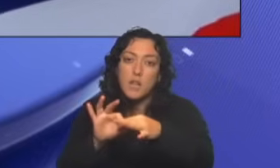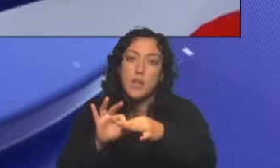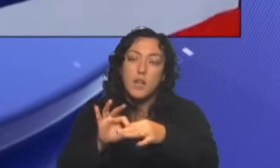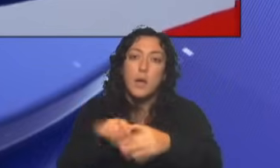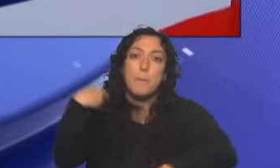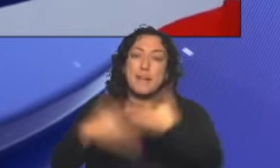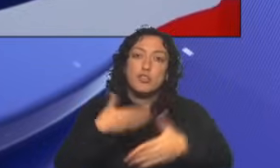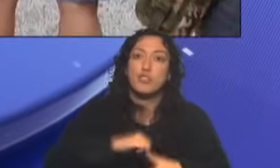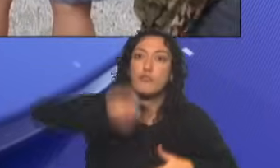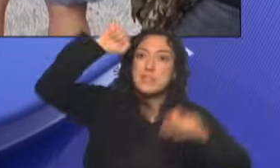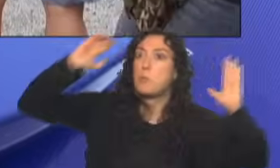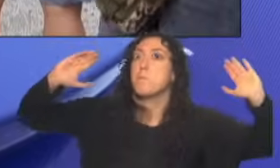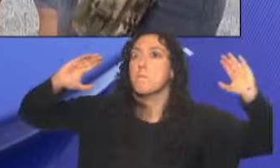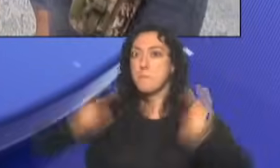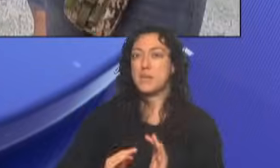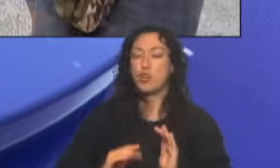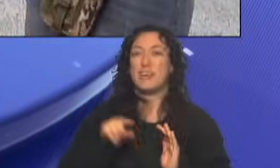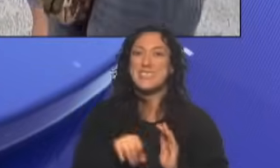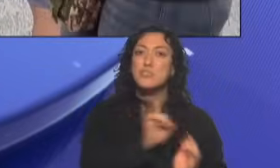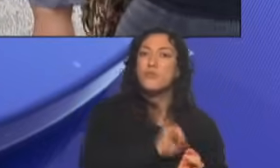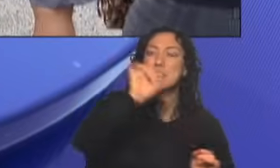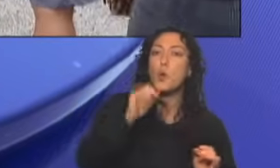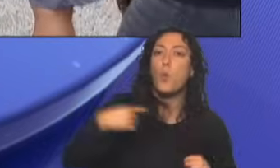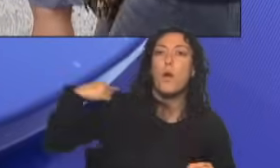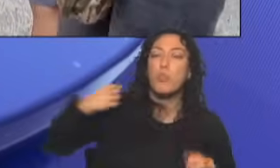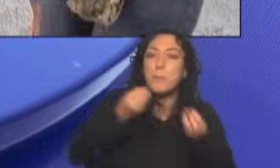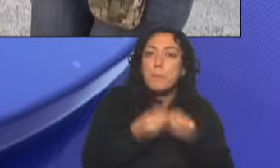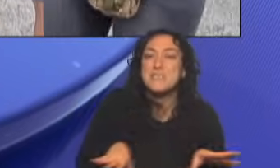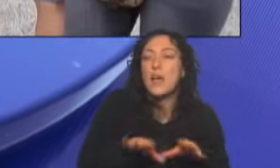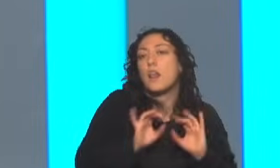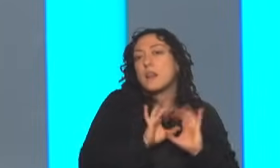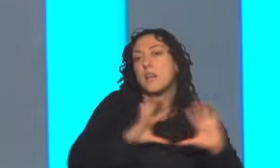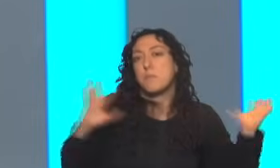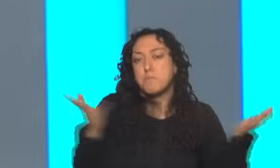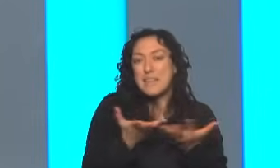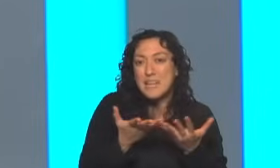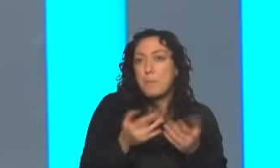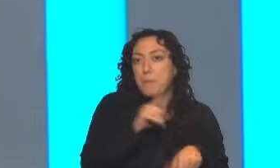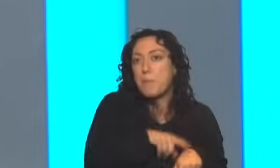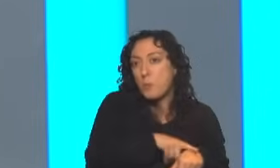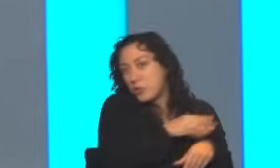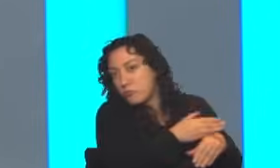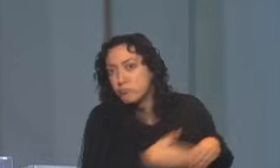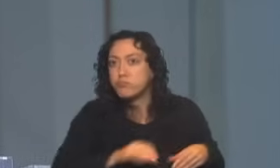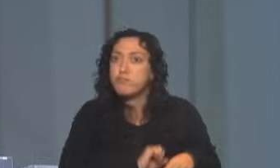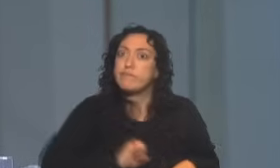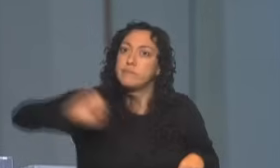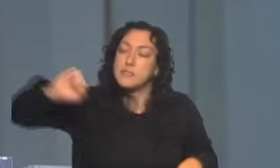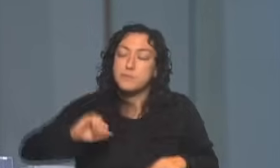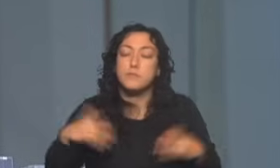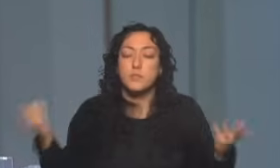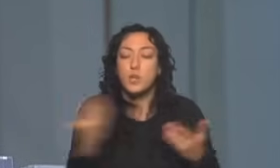un proceso inflacionario que viene de la época de la pandemia. Así que va a tener como dos desafíos. Las herramientas propias de un poder ejecutivo que va a